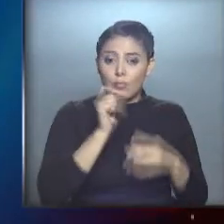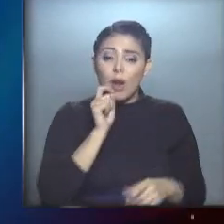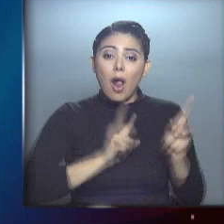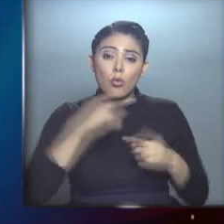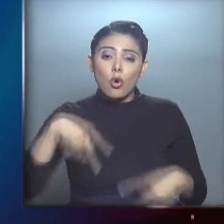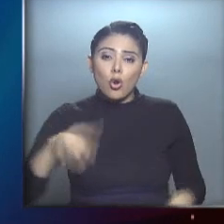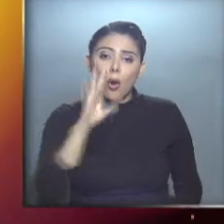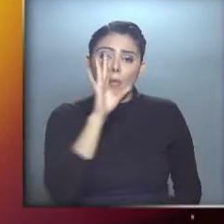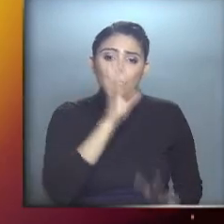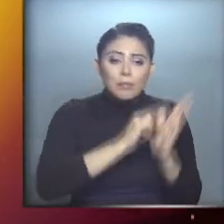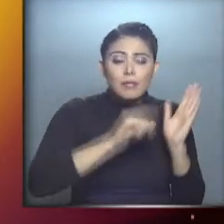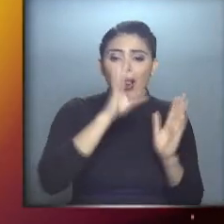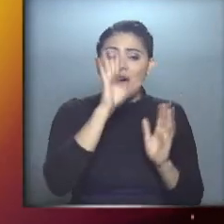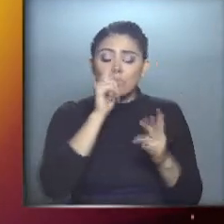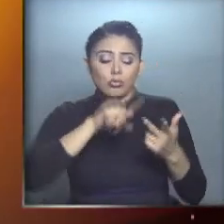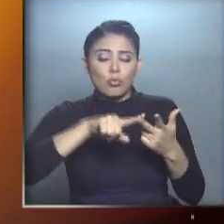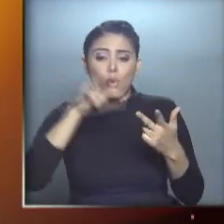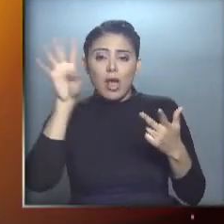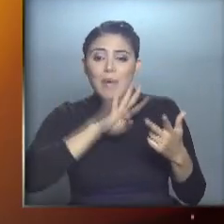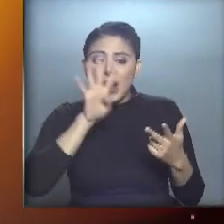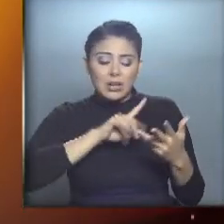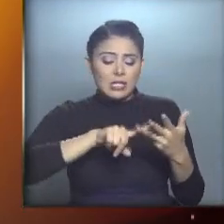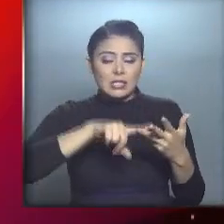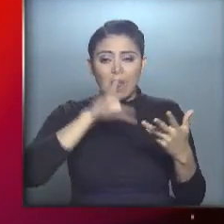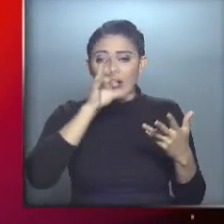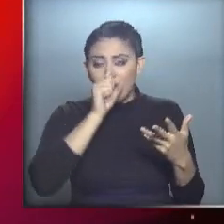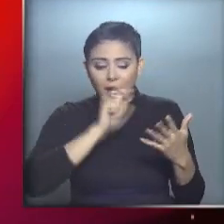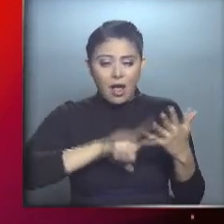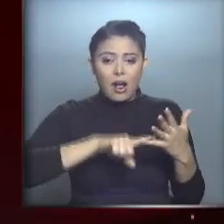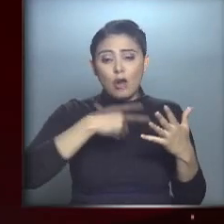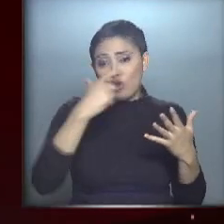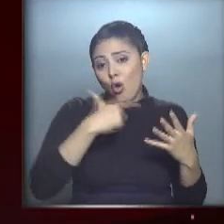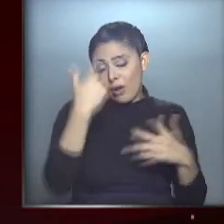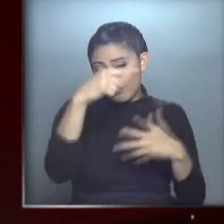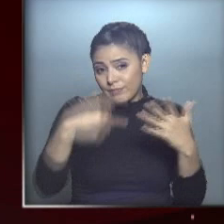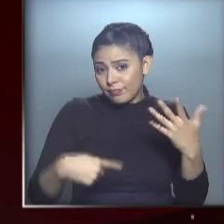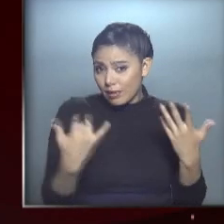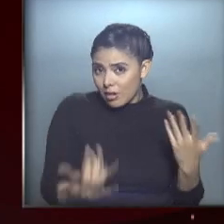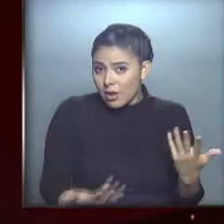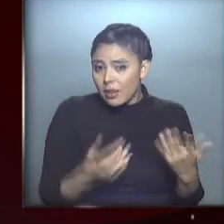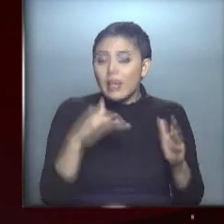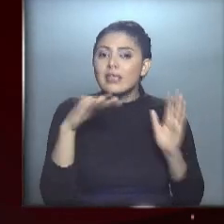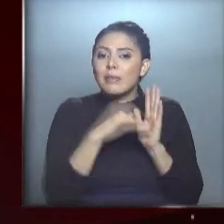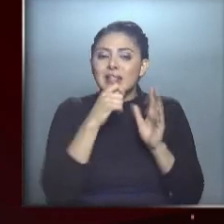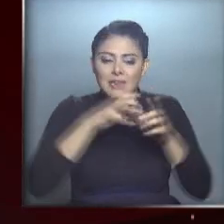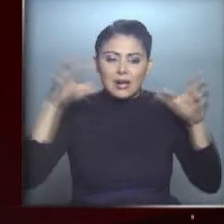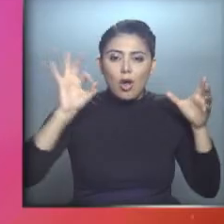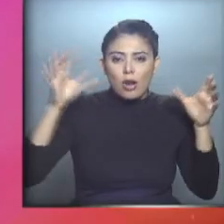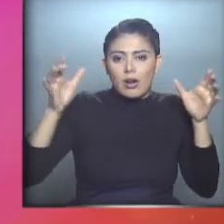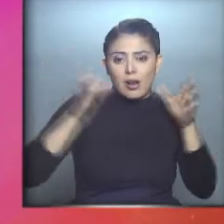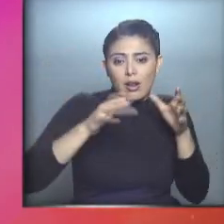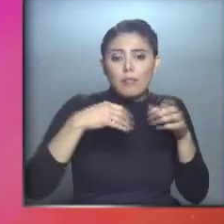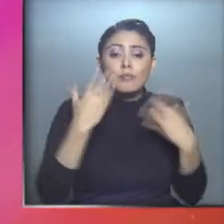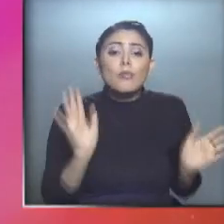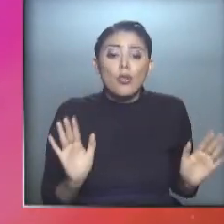blancas, azuladas, amarillas, anaranjadas y rojas. Y dependiendo del tamaño, podemos encontrar